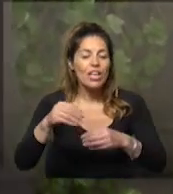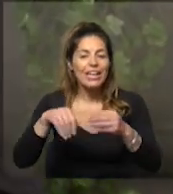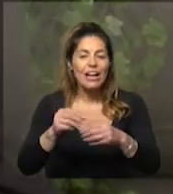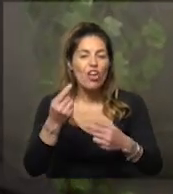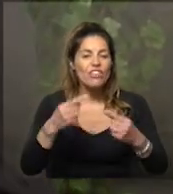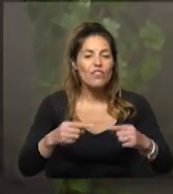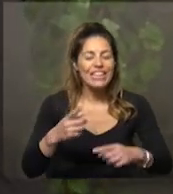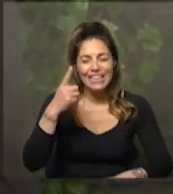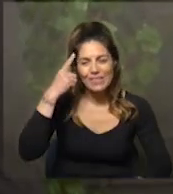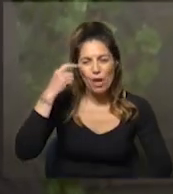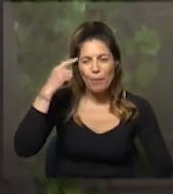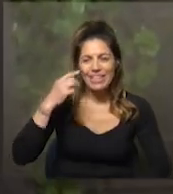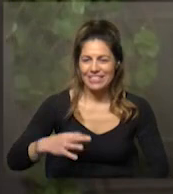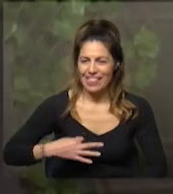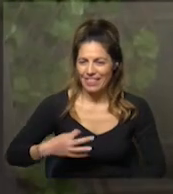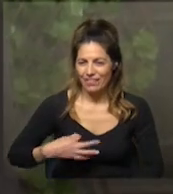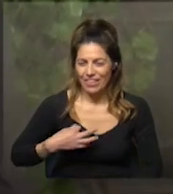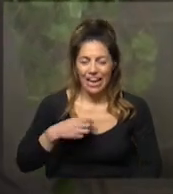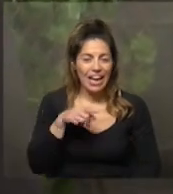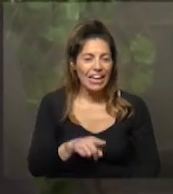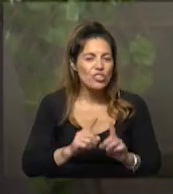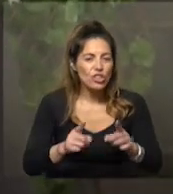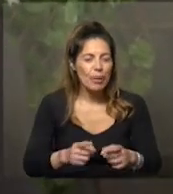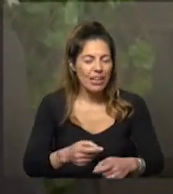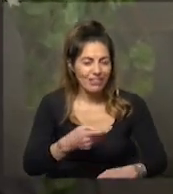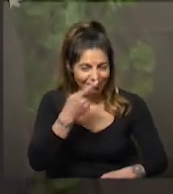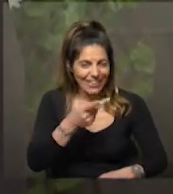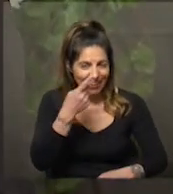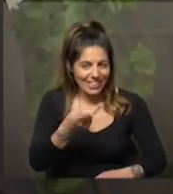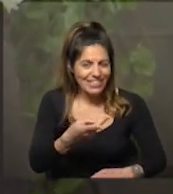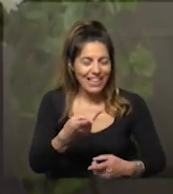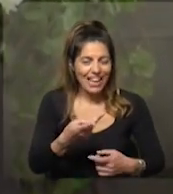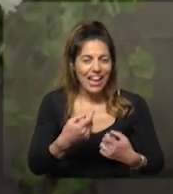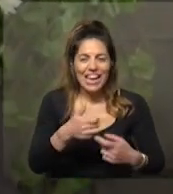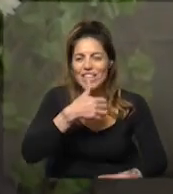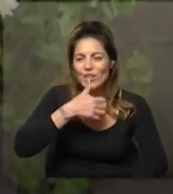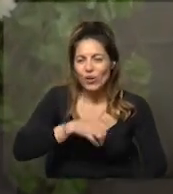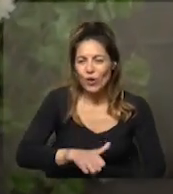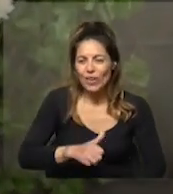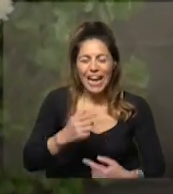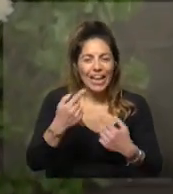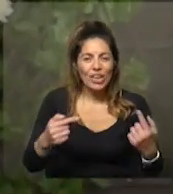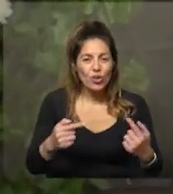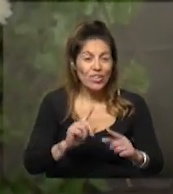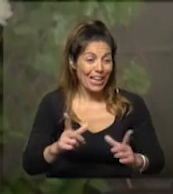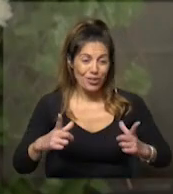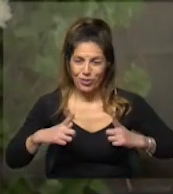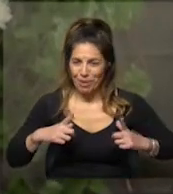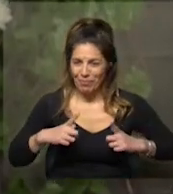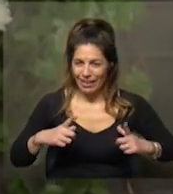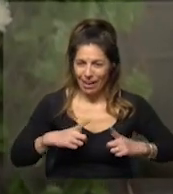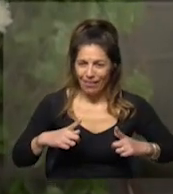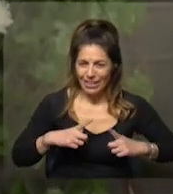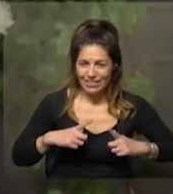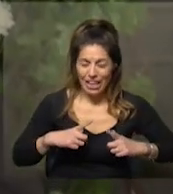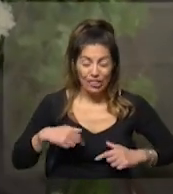distintas experiencias de vida, entonces eso también enriquece la historia y tiene algunos giros que no son tanto lo esperable, digamos, de